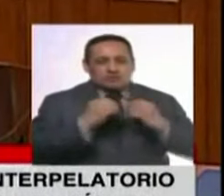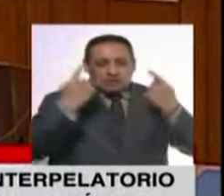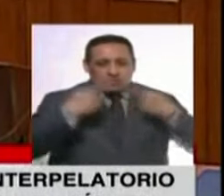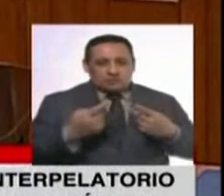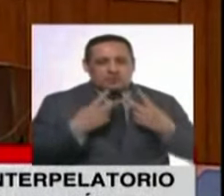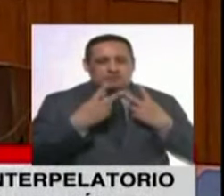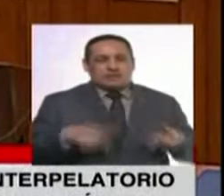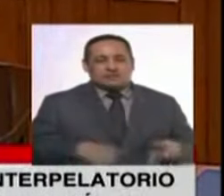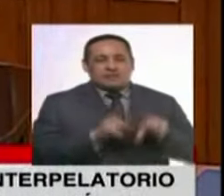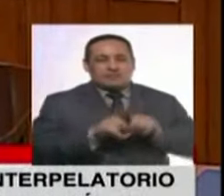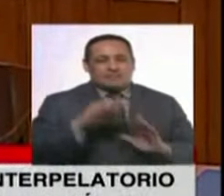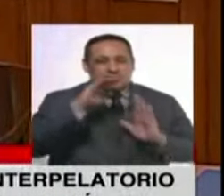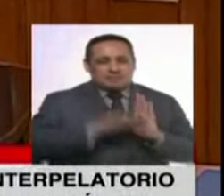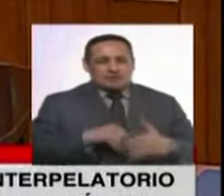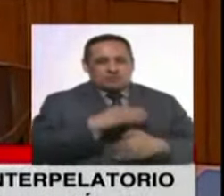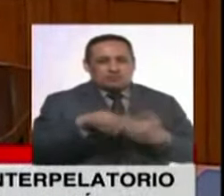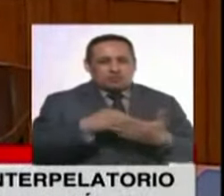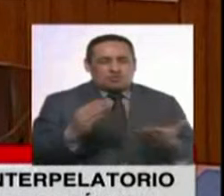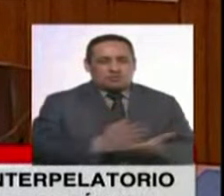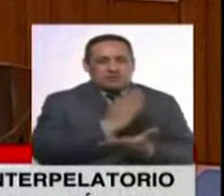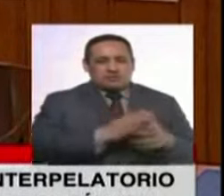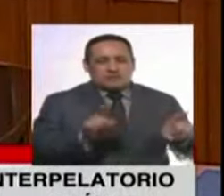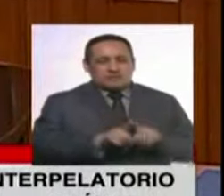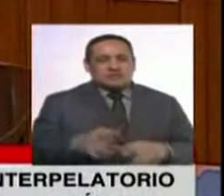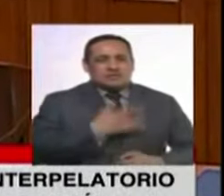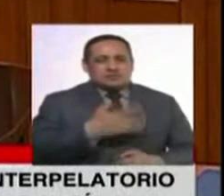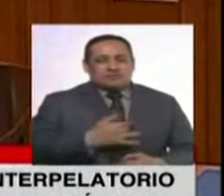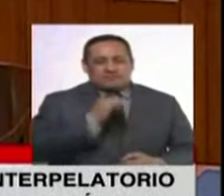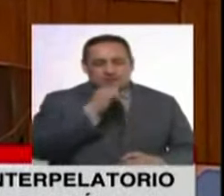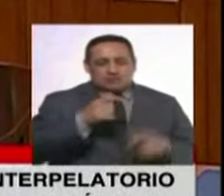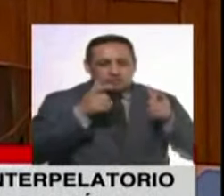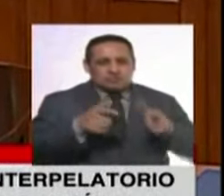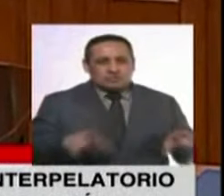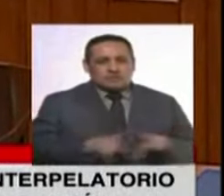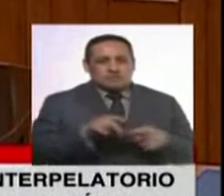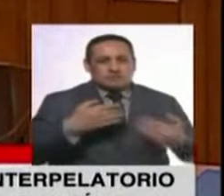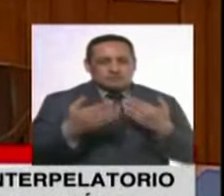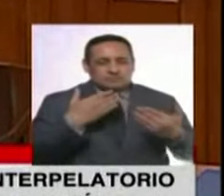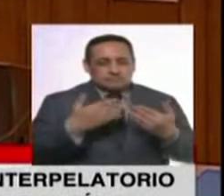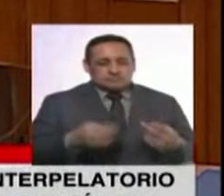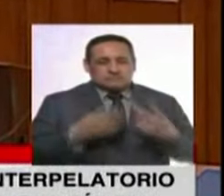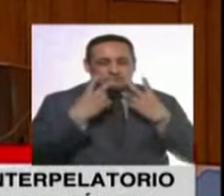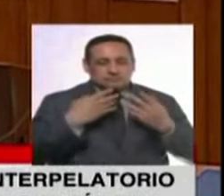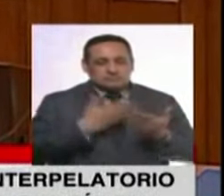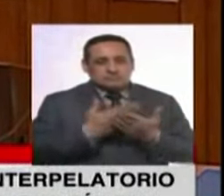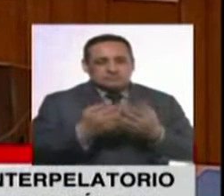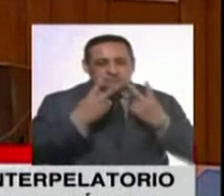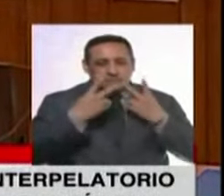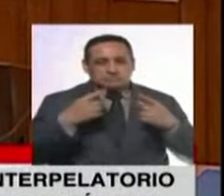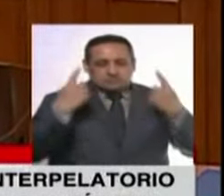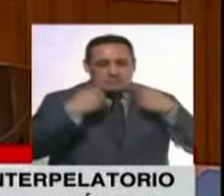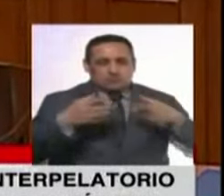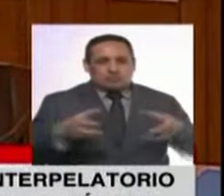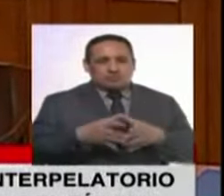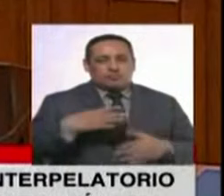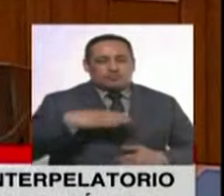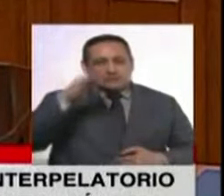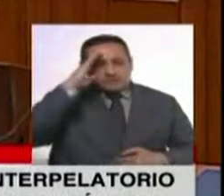para reducir la victimización y la percepción de inseguridad y de este modo acercar la institución a la